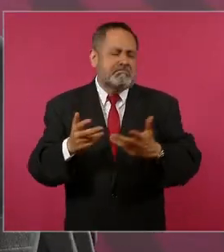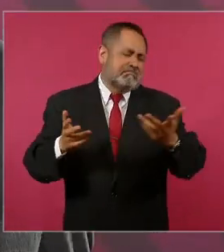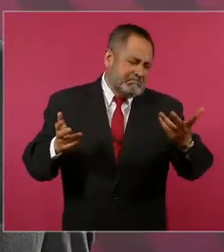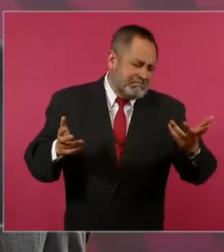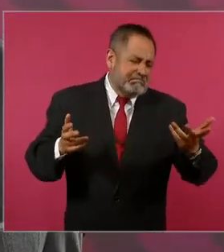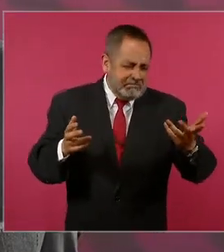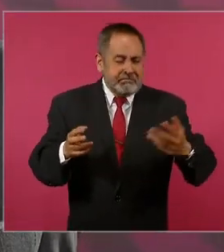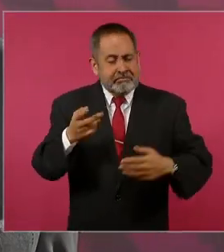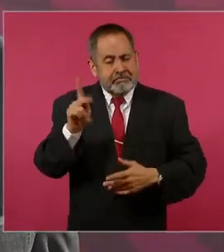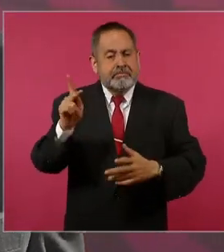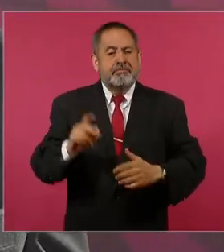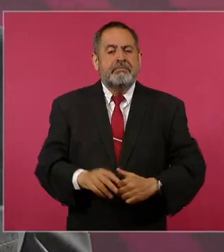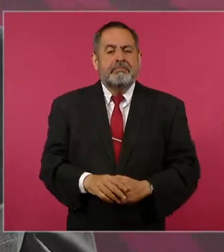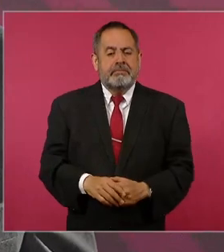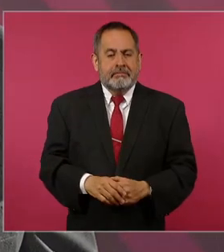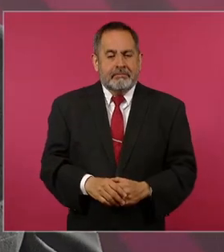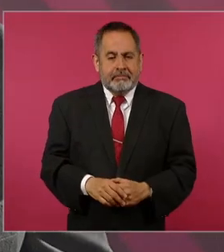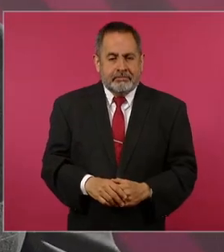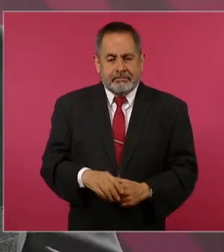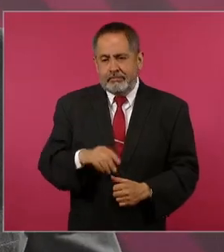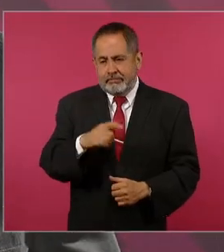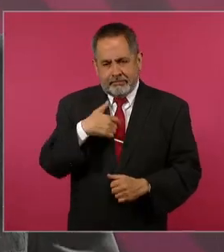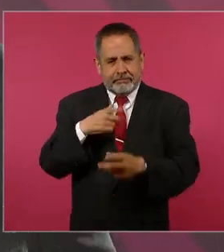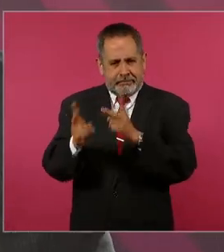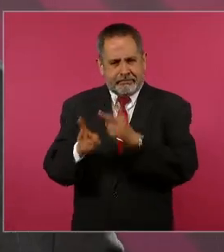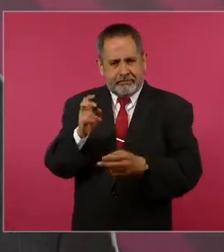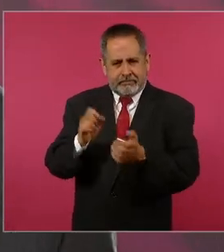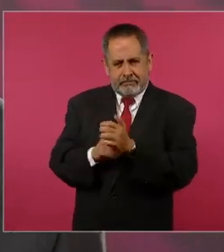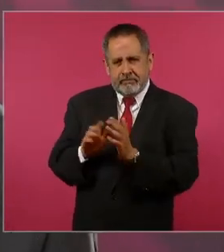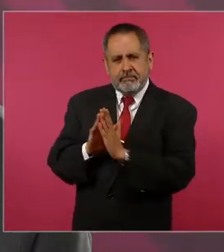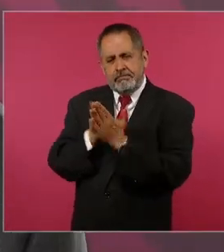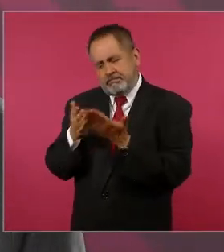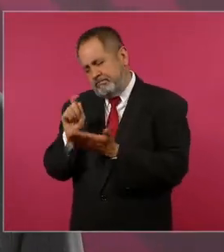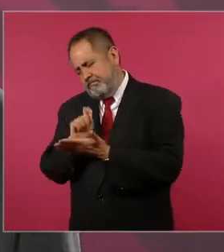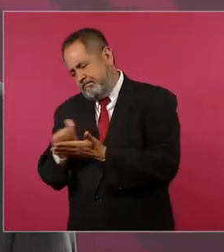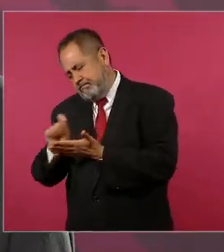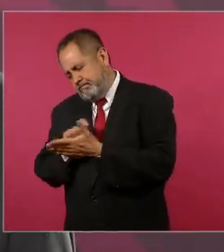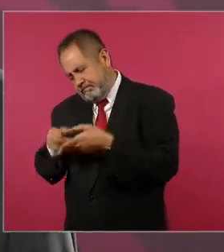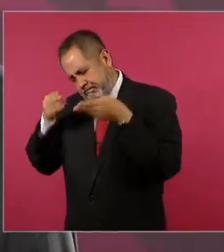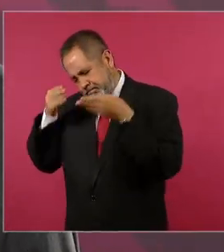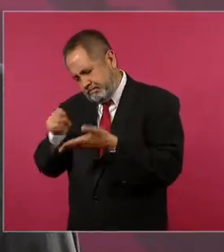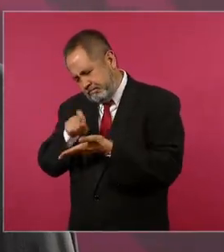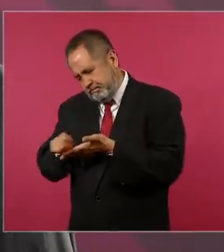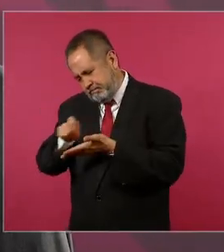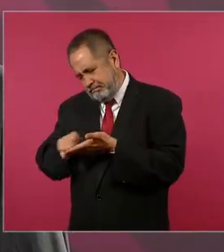pero ya les platiqué que voy a escribir,